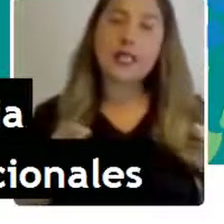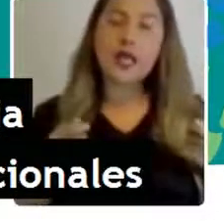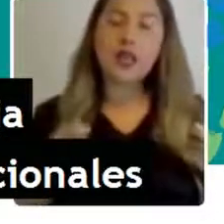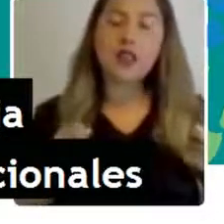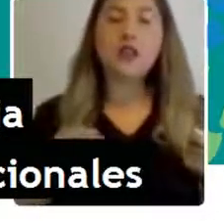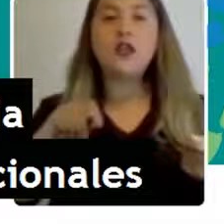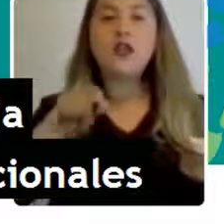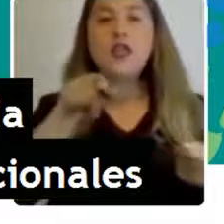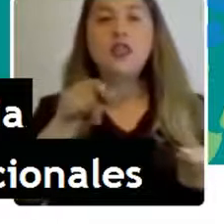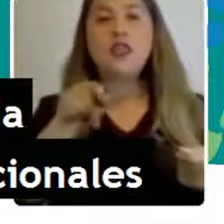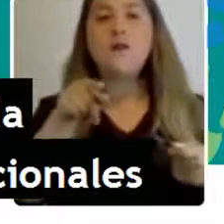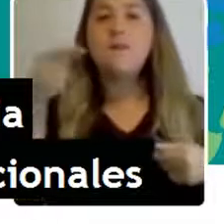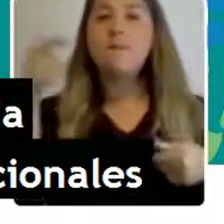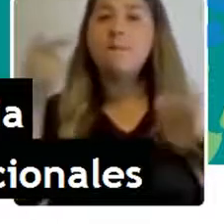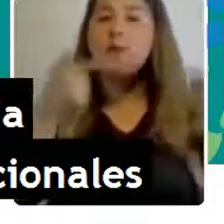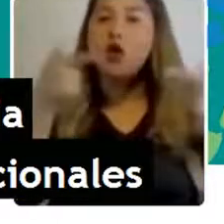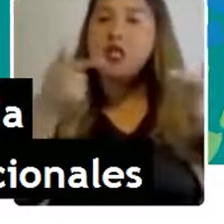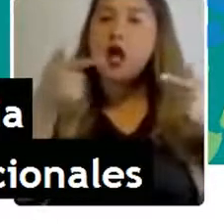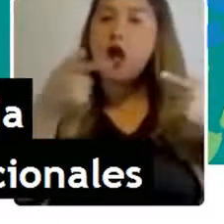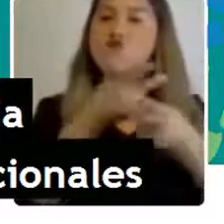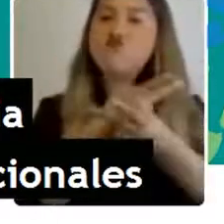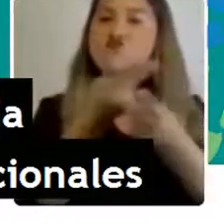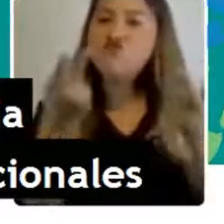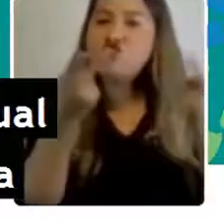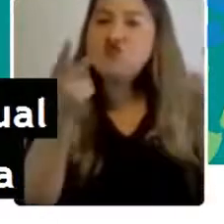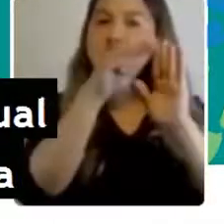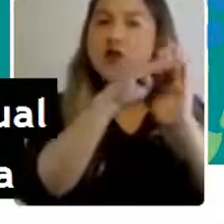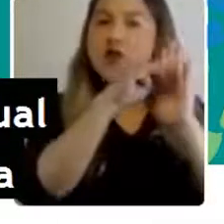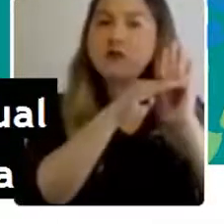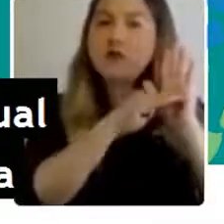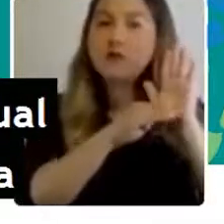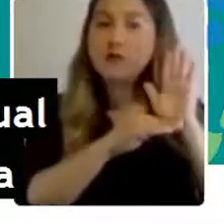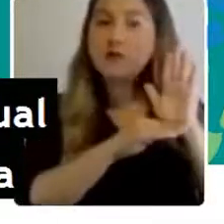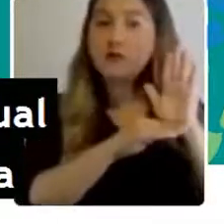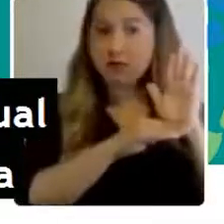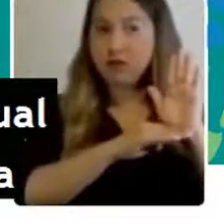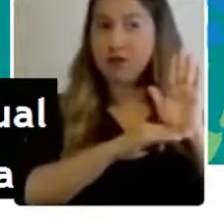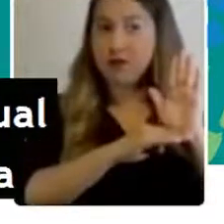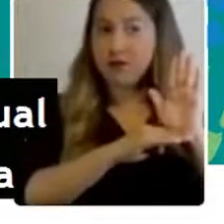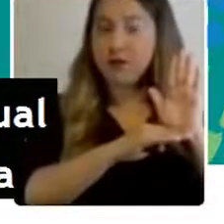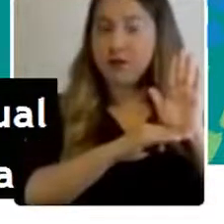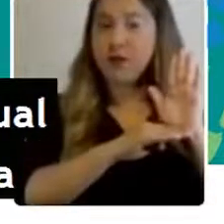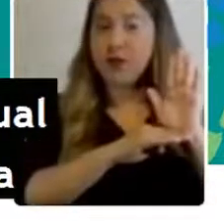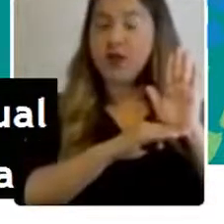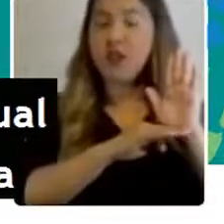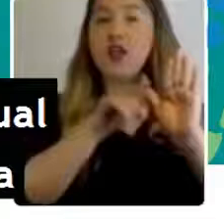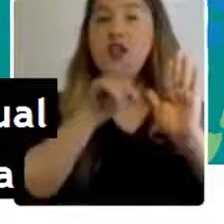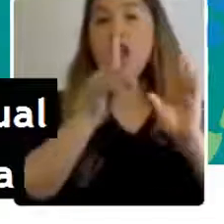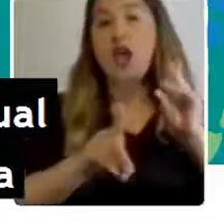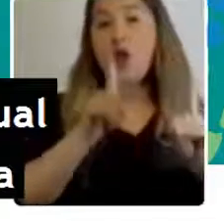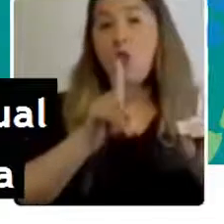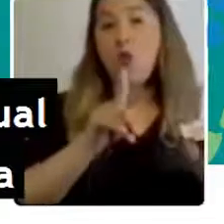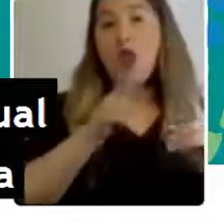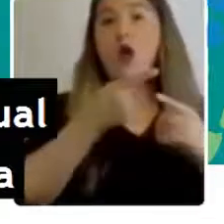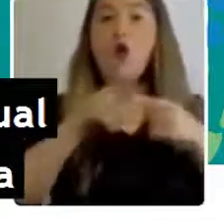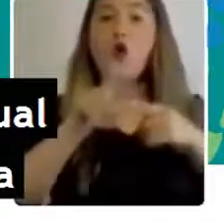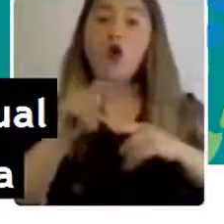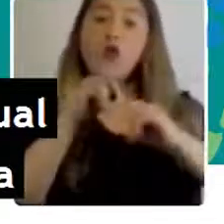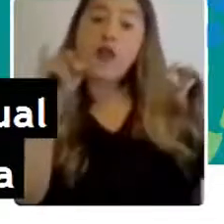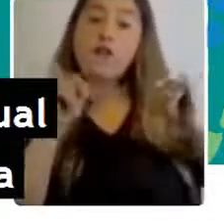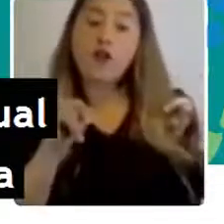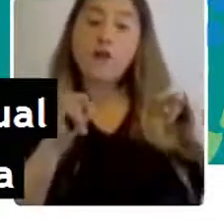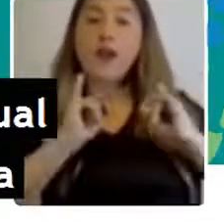por evidencia, donde uno tiene distintos estudios internacionales que de una u otra forma informan cuál es la